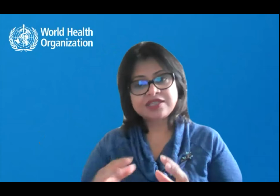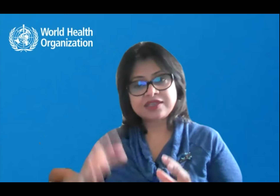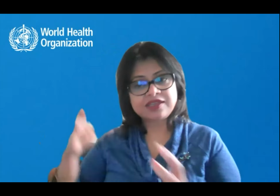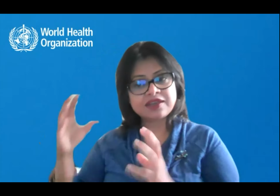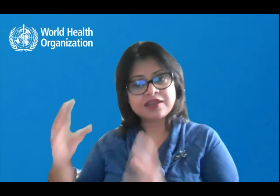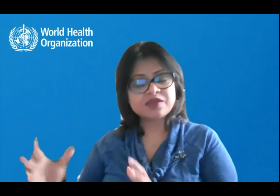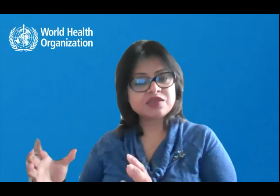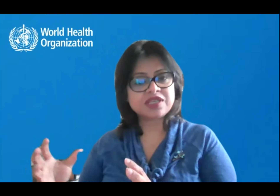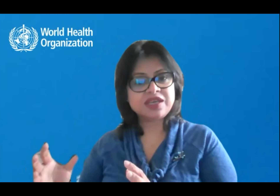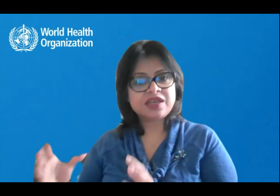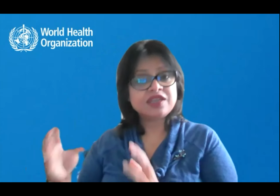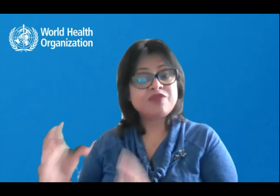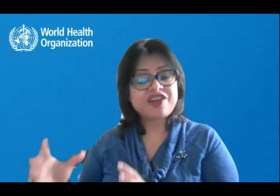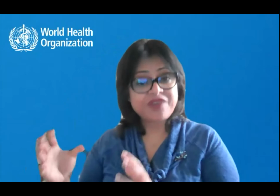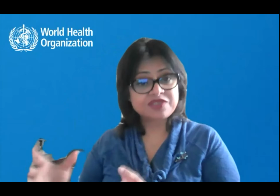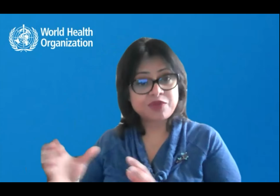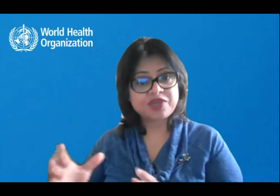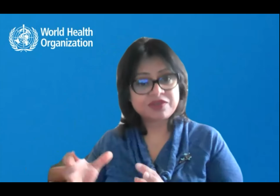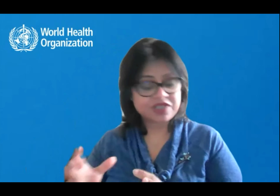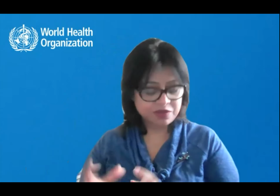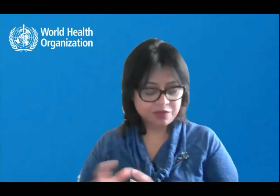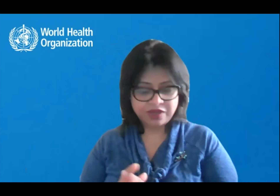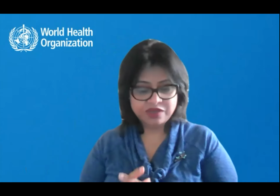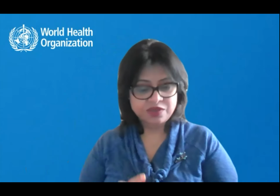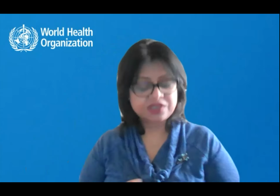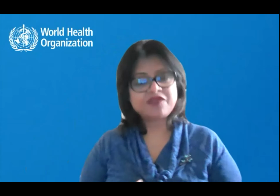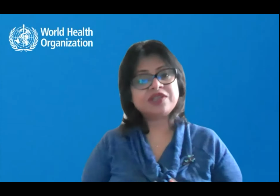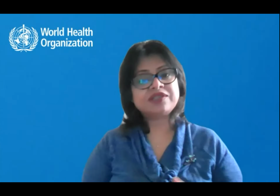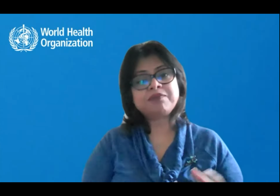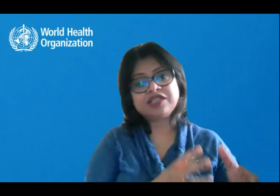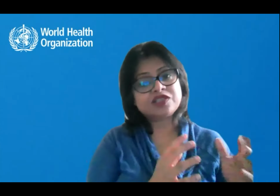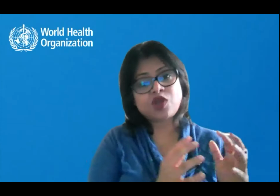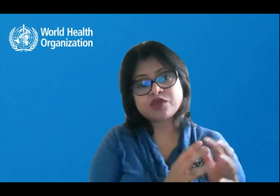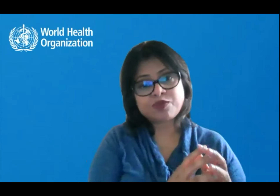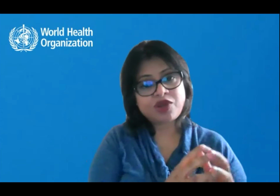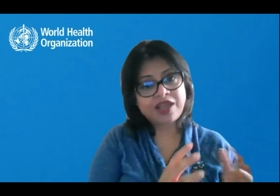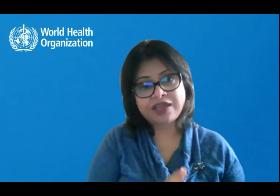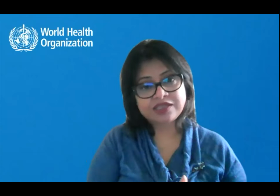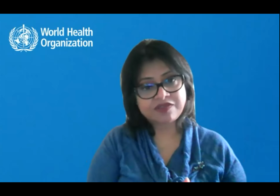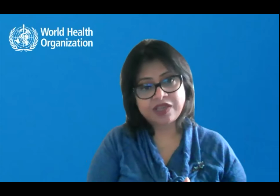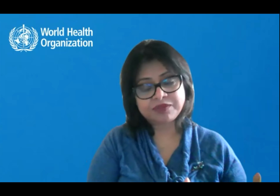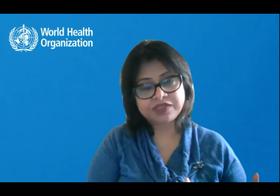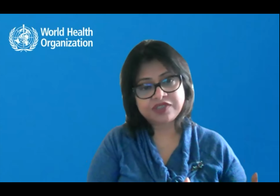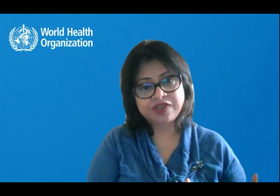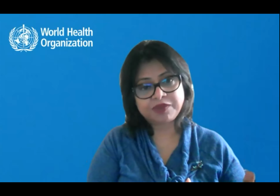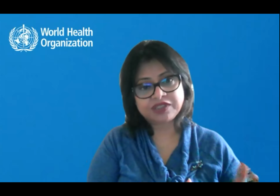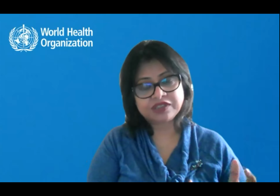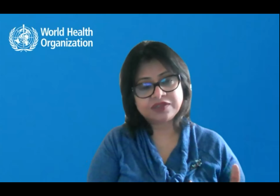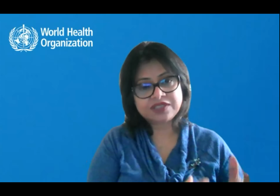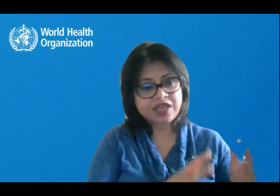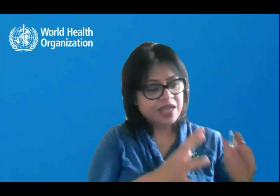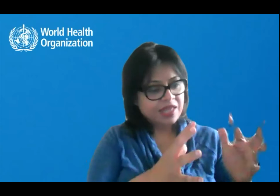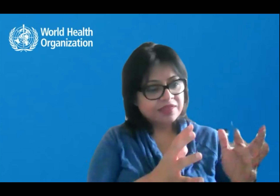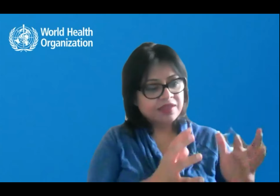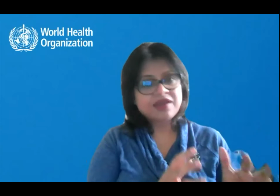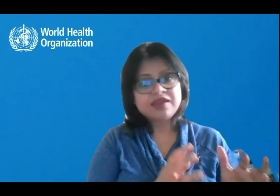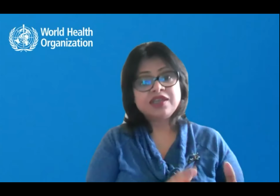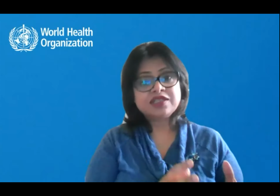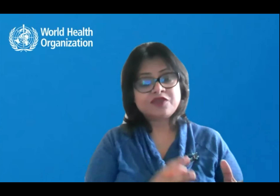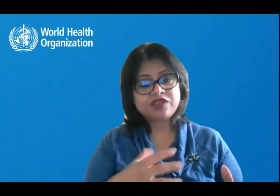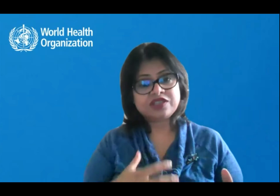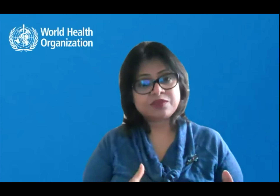bueno, el perfil de riesgo. Bueno, el perfil de riesgo varía de país en país. Entonces, por ejemplo,